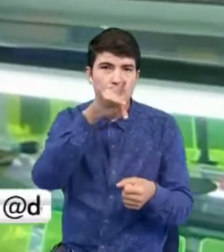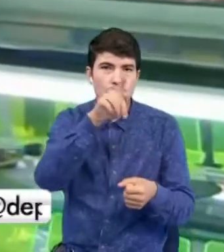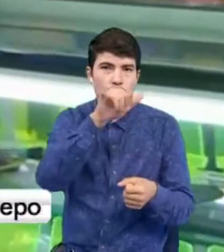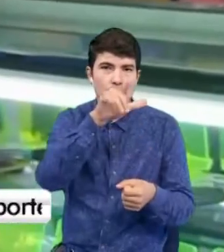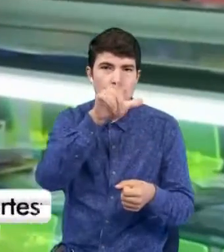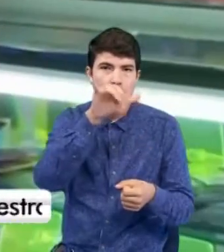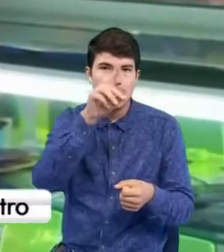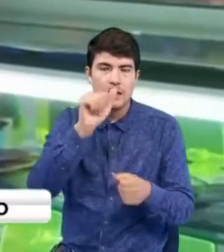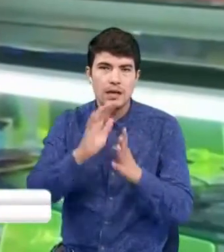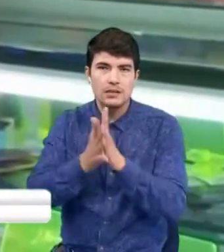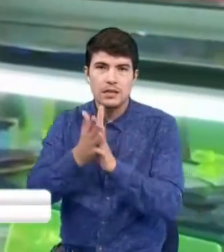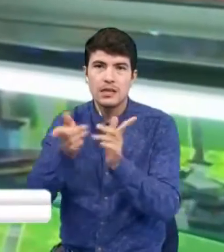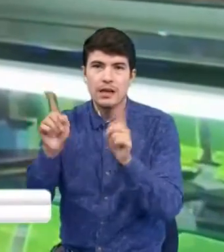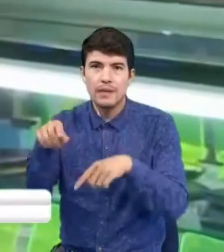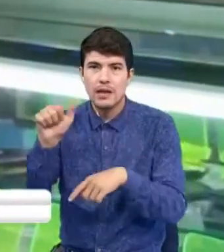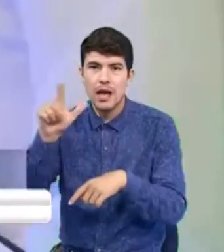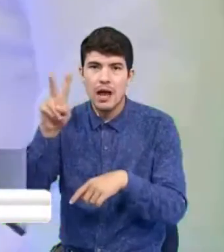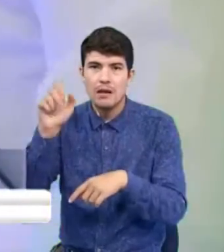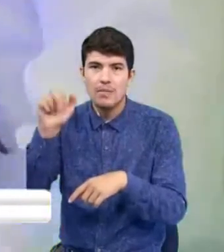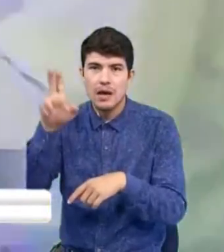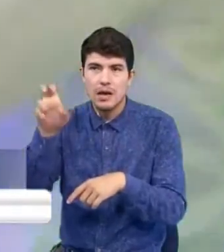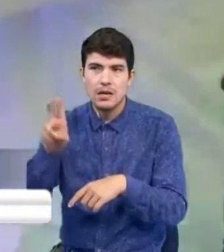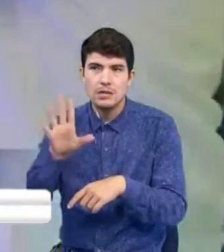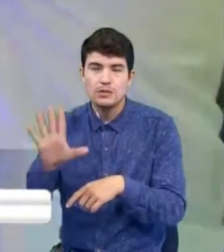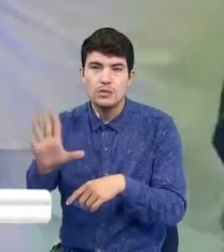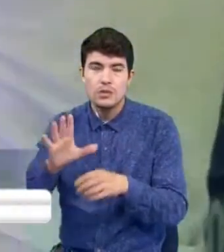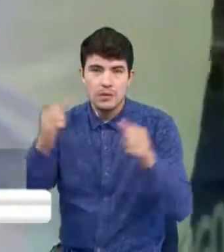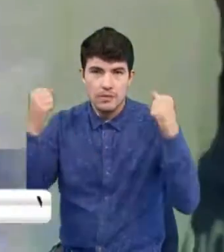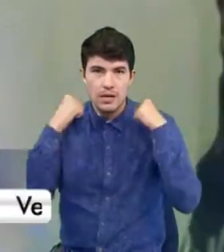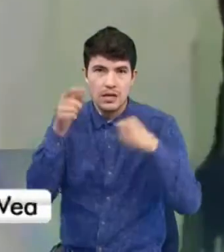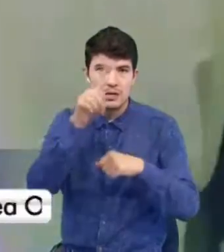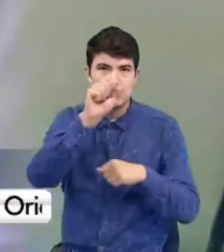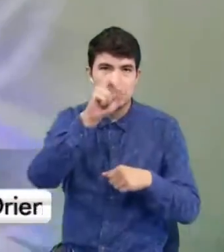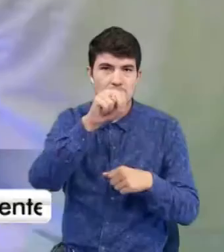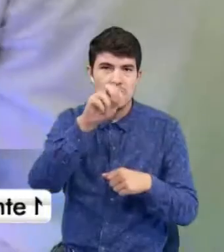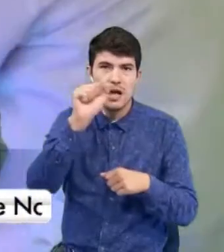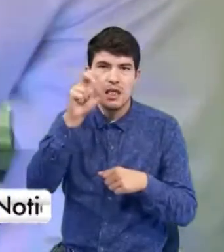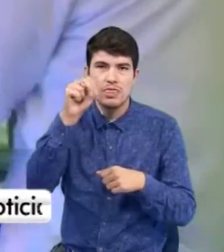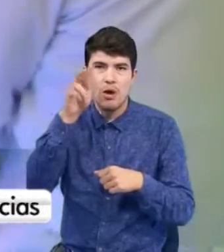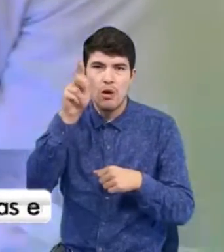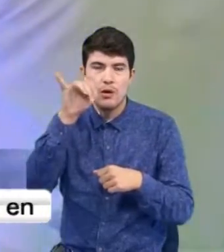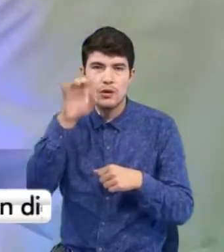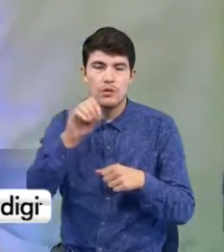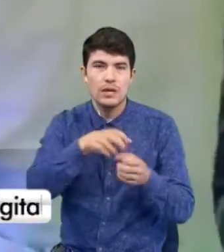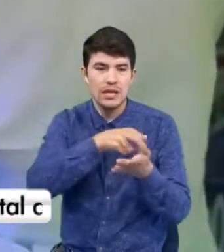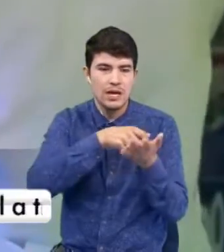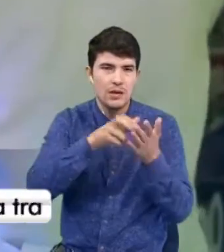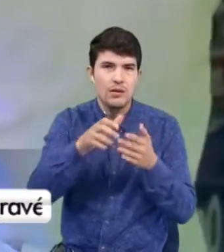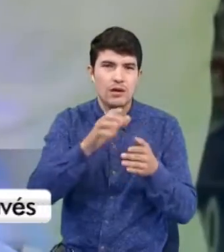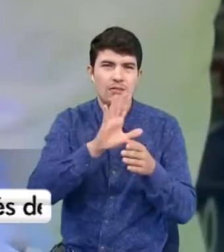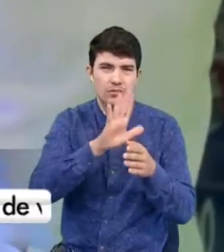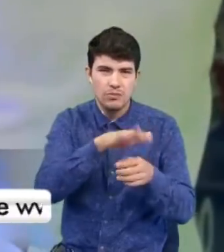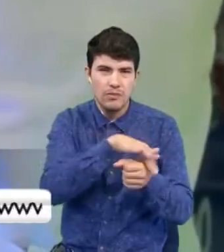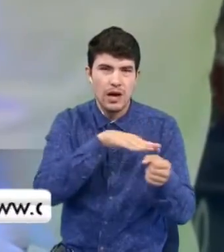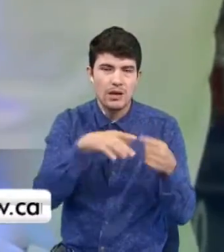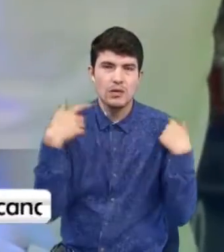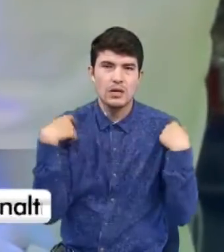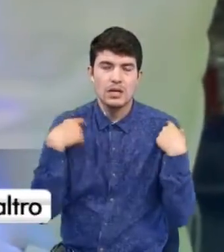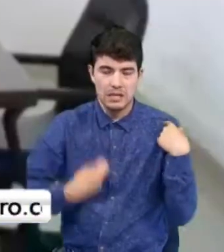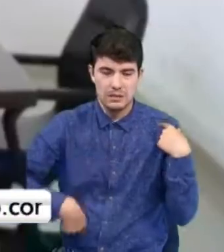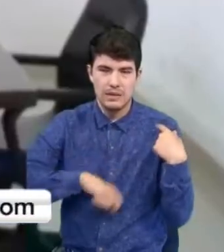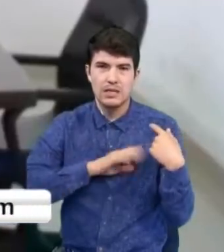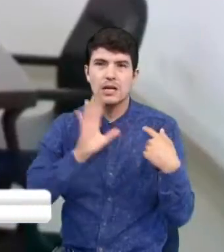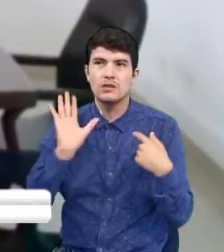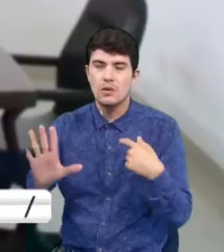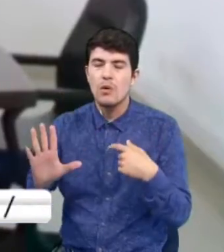Mutualidad, Centro y Álvarez, en Piedecuesta en el barrio San Antonio, en Girón en el barrio España y en Florida Blanca en el barrio El